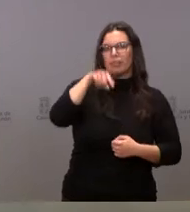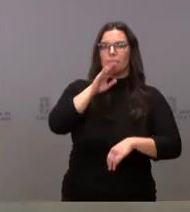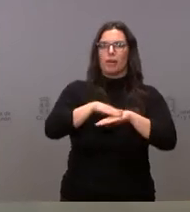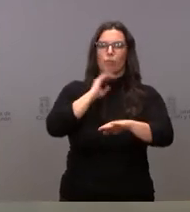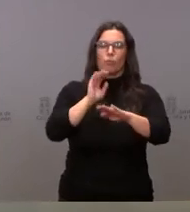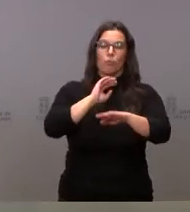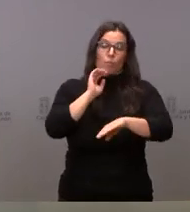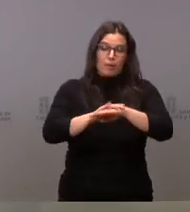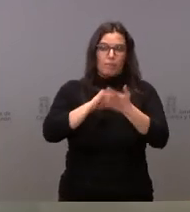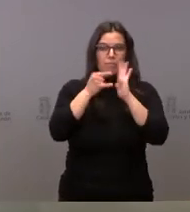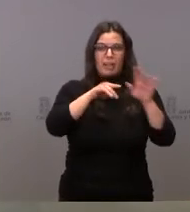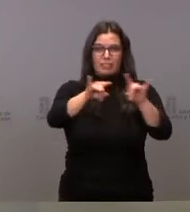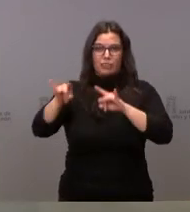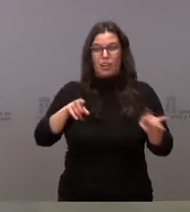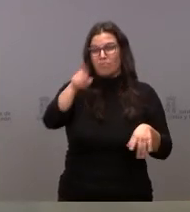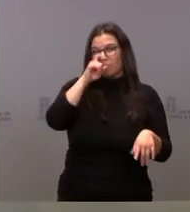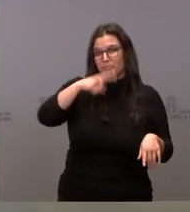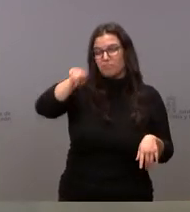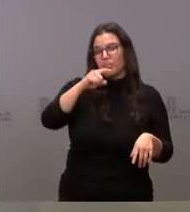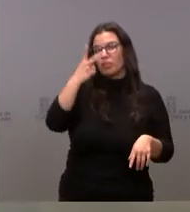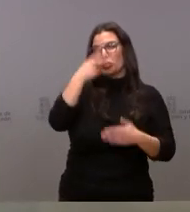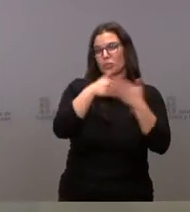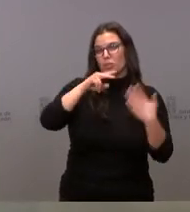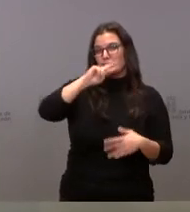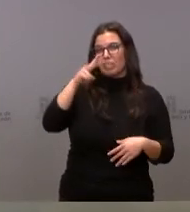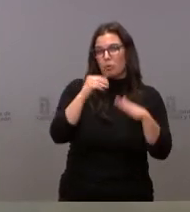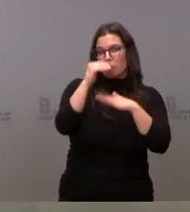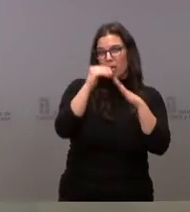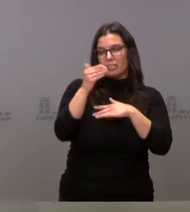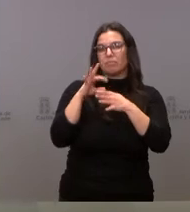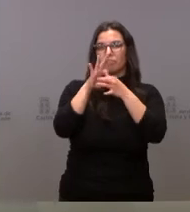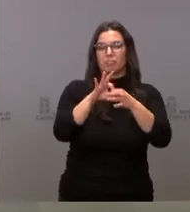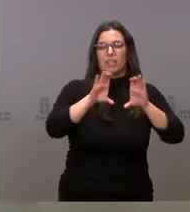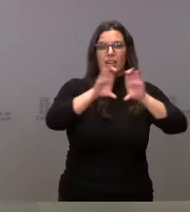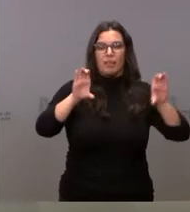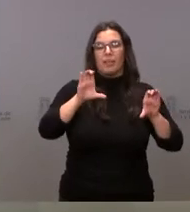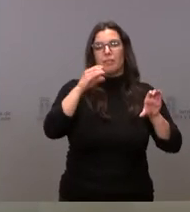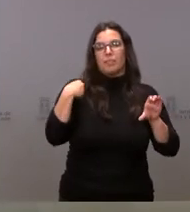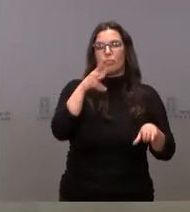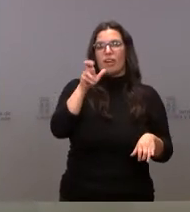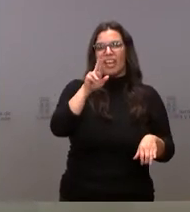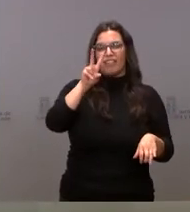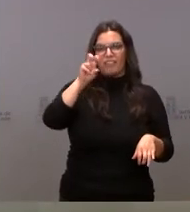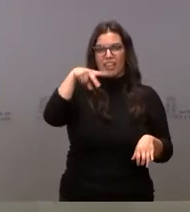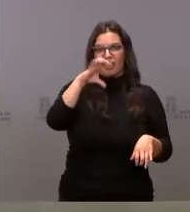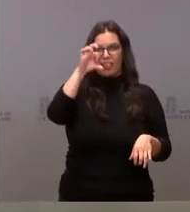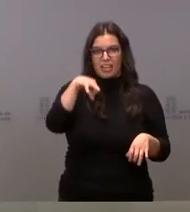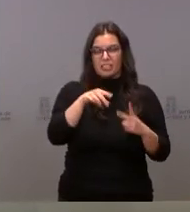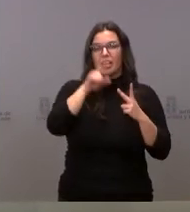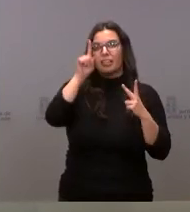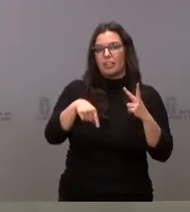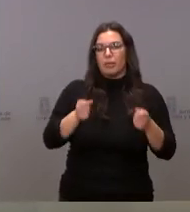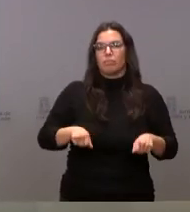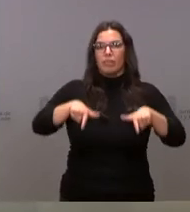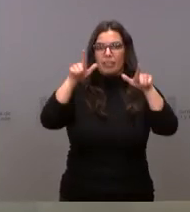recordarán ustedes algo más de dos millones de euros en relación con la nave en las hervencias la puesta en marcha de la plataforma